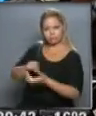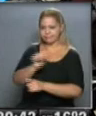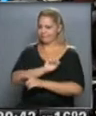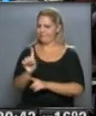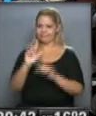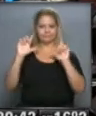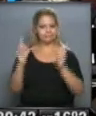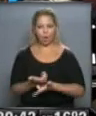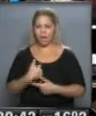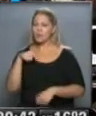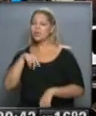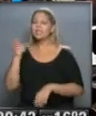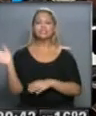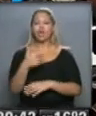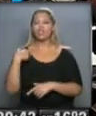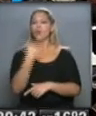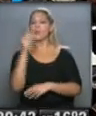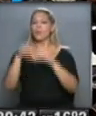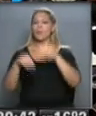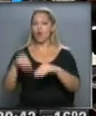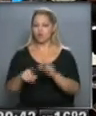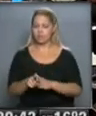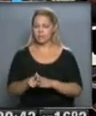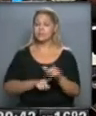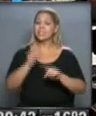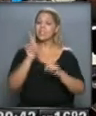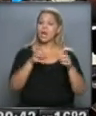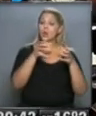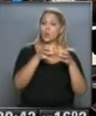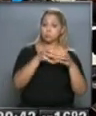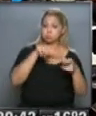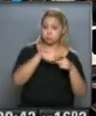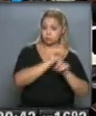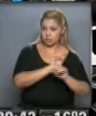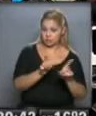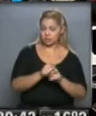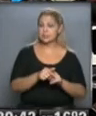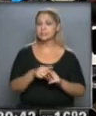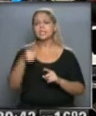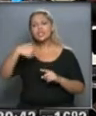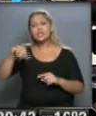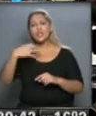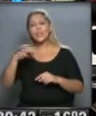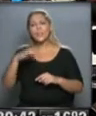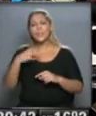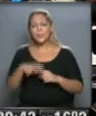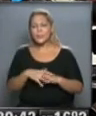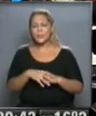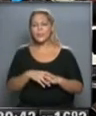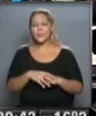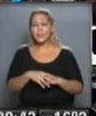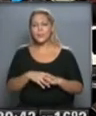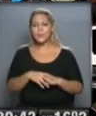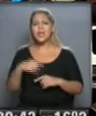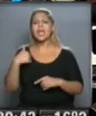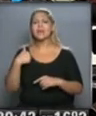condicionar el voto de nuestro pueblo y a ningún partido político más. Tenemos que tener partidos políticos